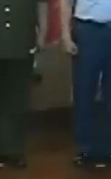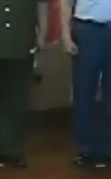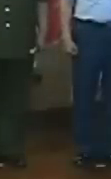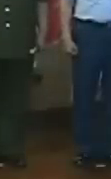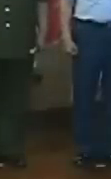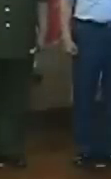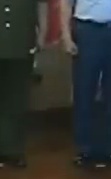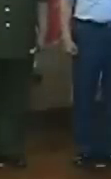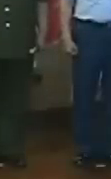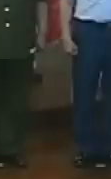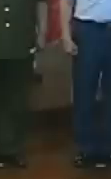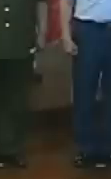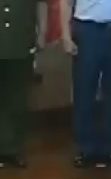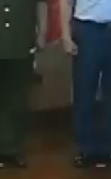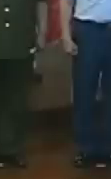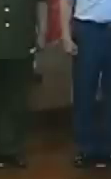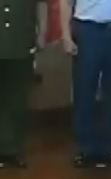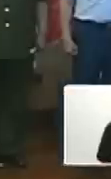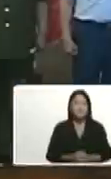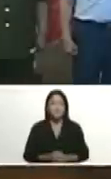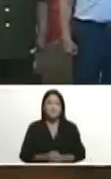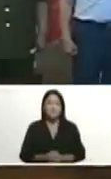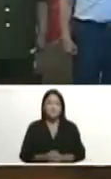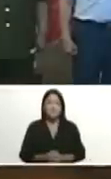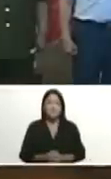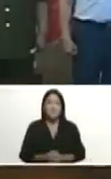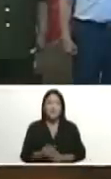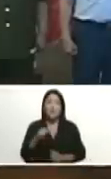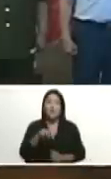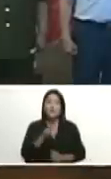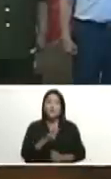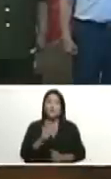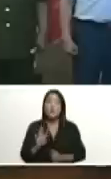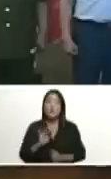Saludos a todo el pueblo de Venezuela. Hoy es 24